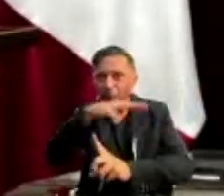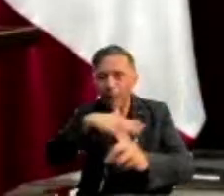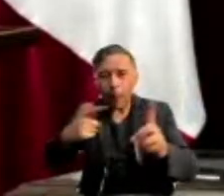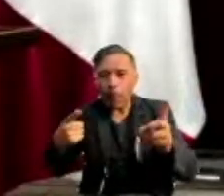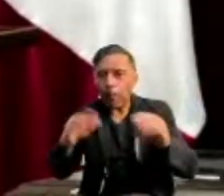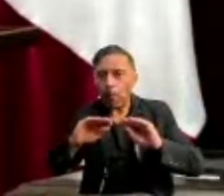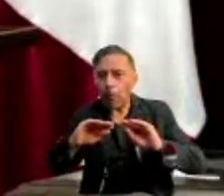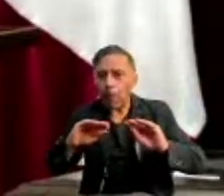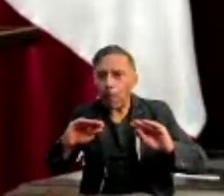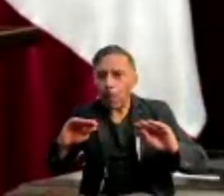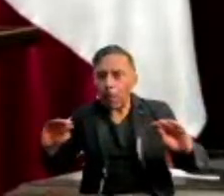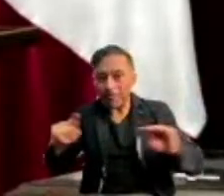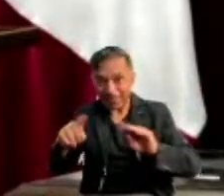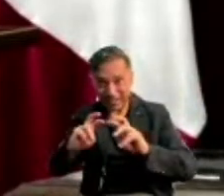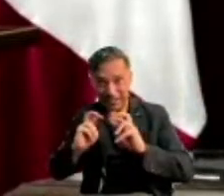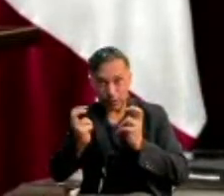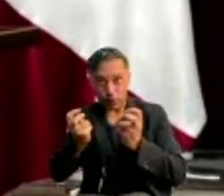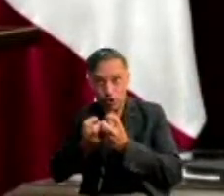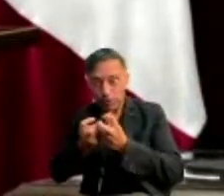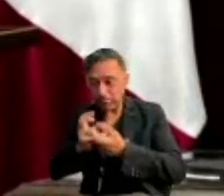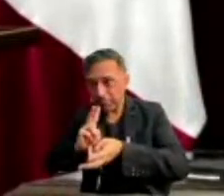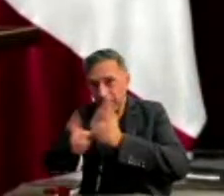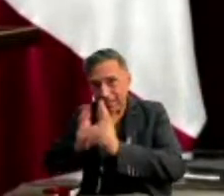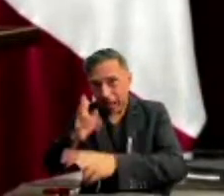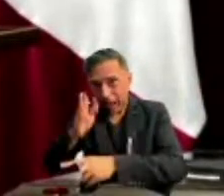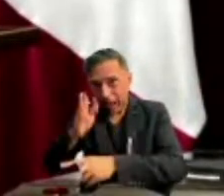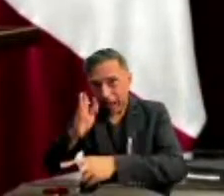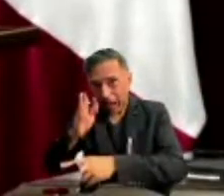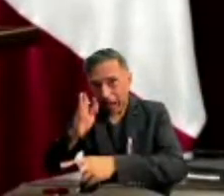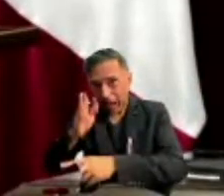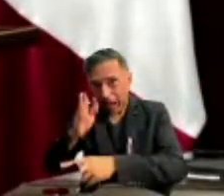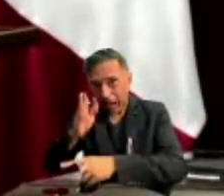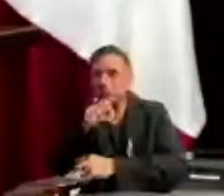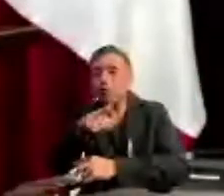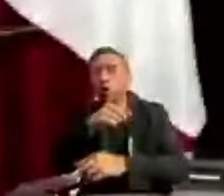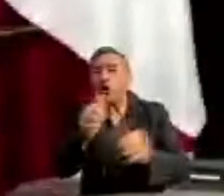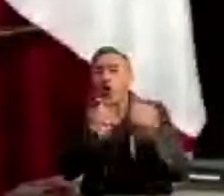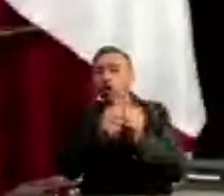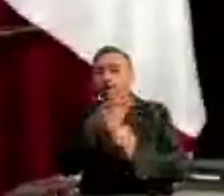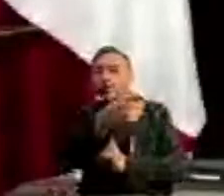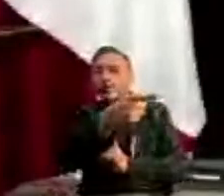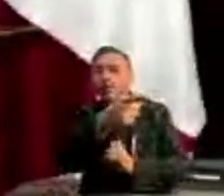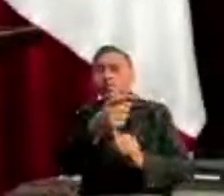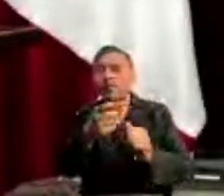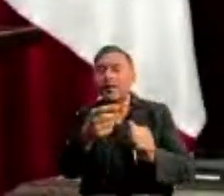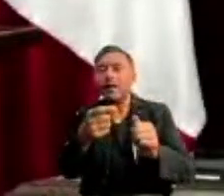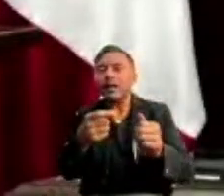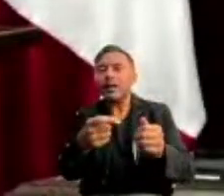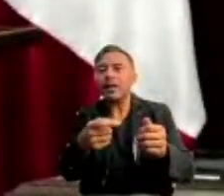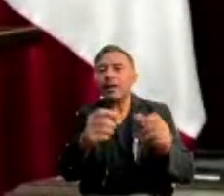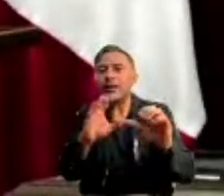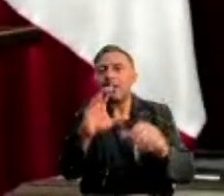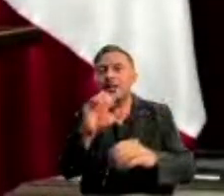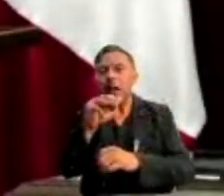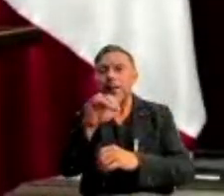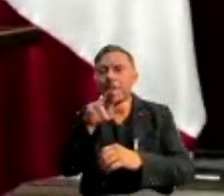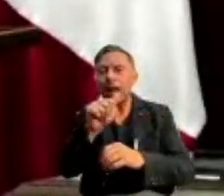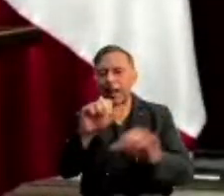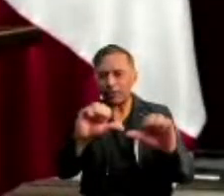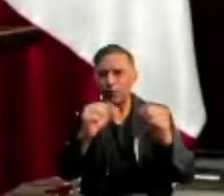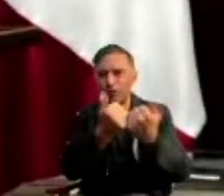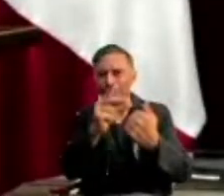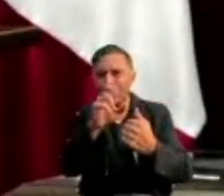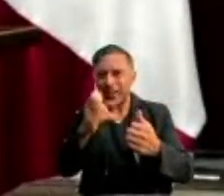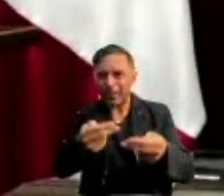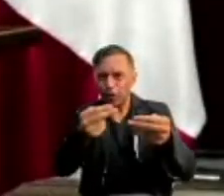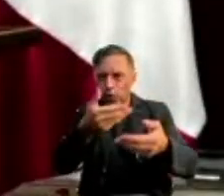señalaba realizar una reunión con las cámaras de comercio en Coahuila en el mes. Sin embargo, la iniciativa